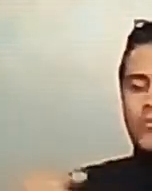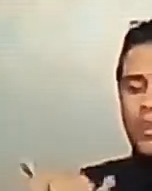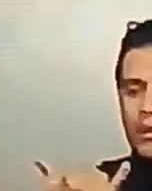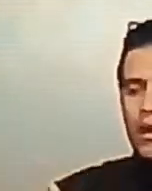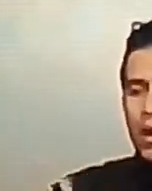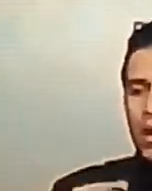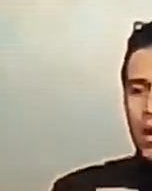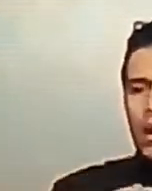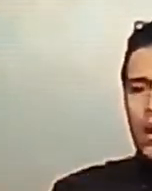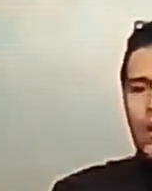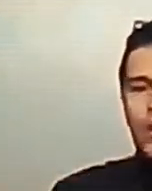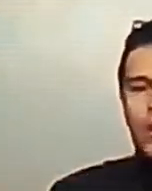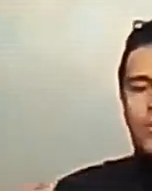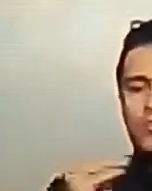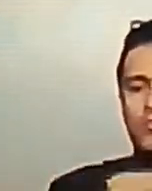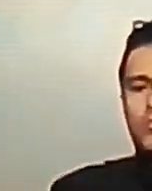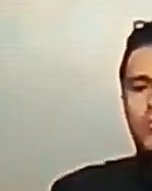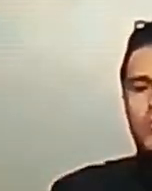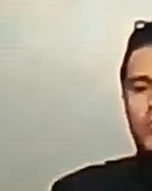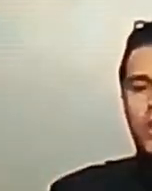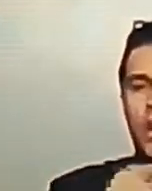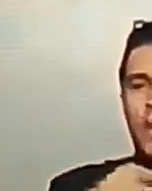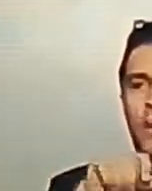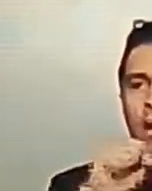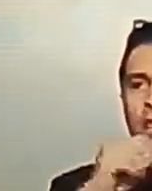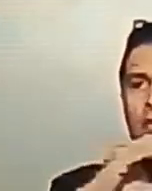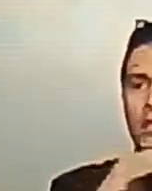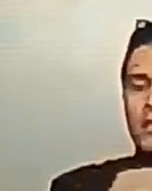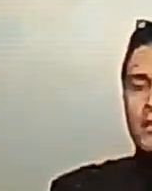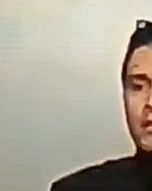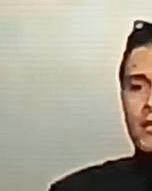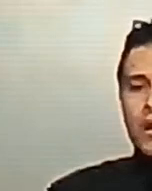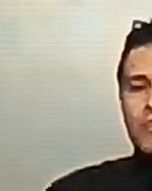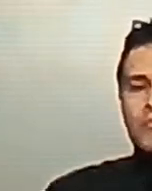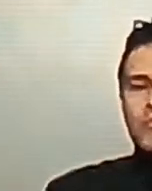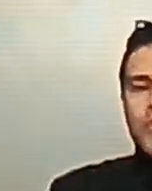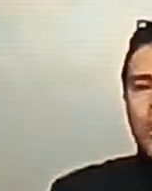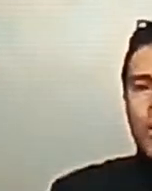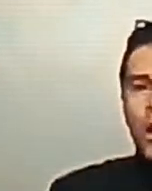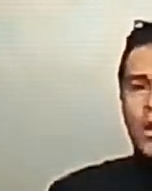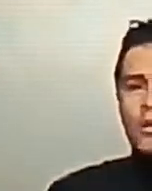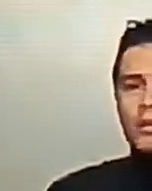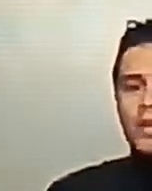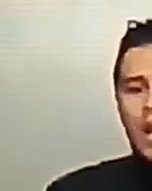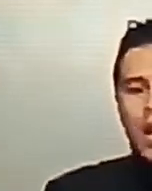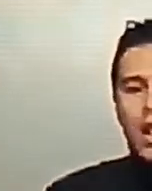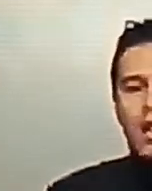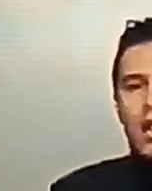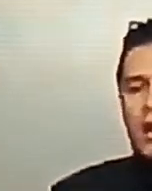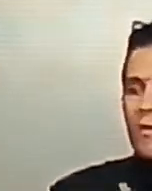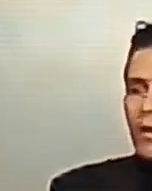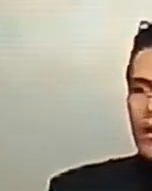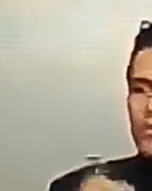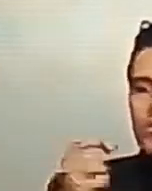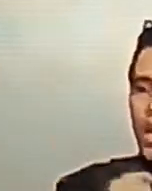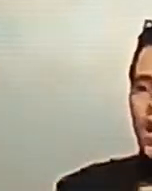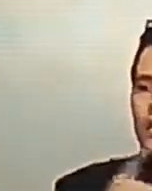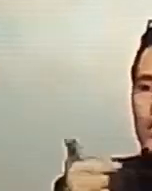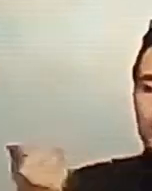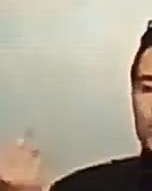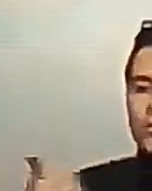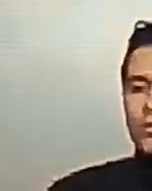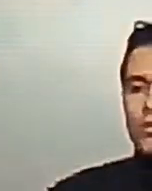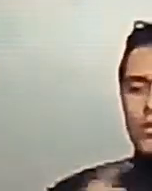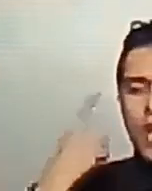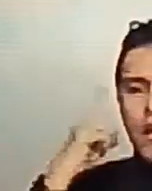el social cristiano Nicolás Lapenti, que ha ocasionado muertes en nuestras vías, ¿qué usted hará al respecto y cuál será su posición en torno a la renovación